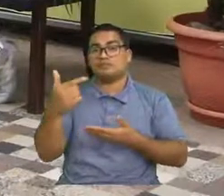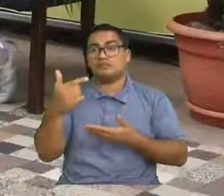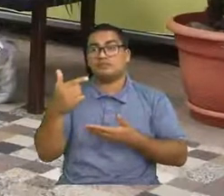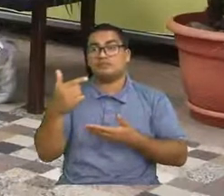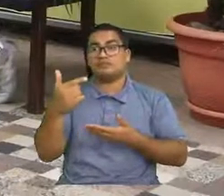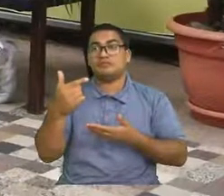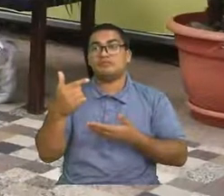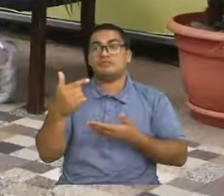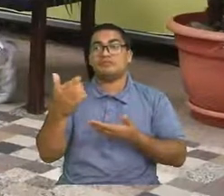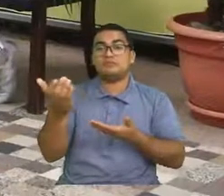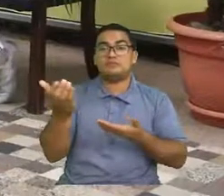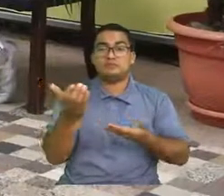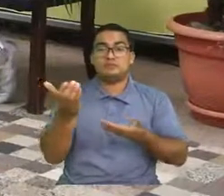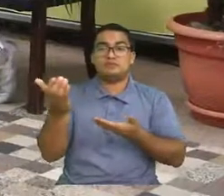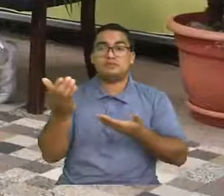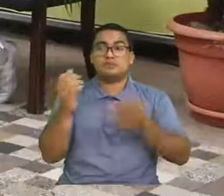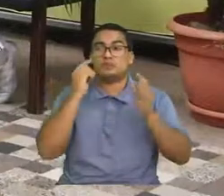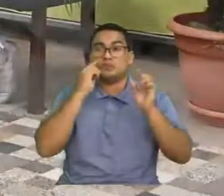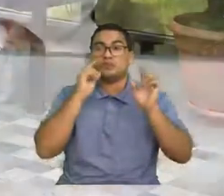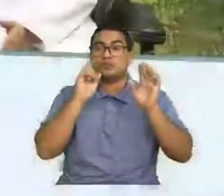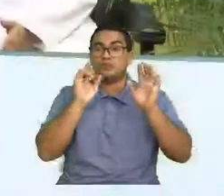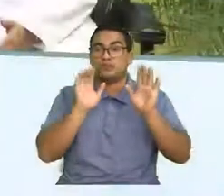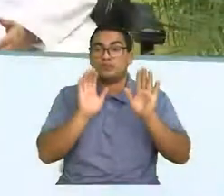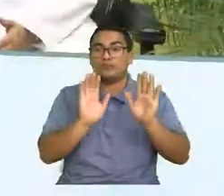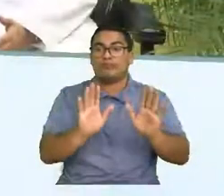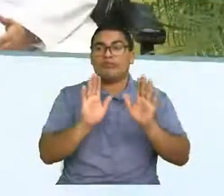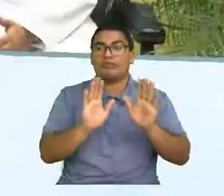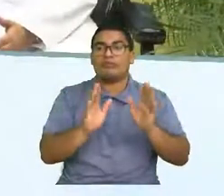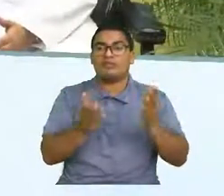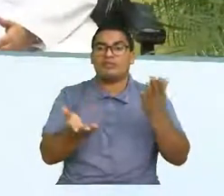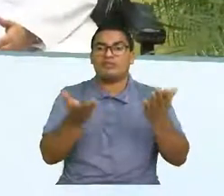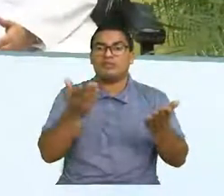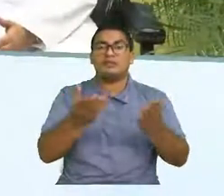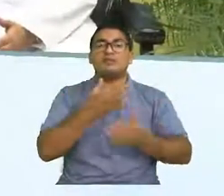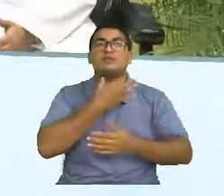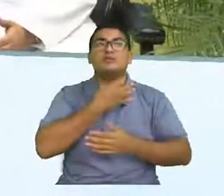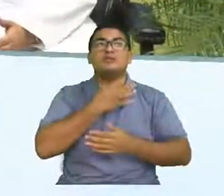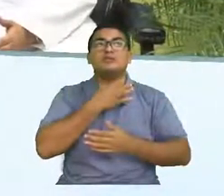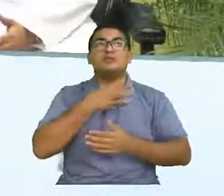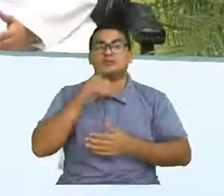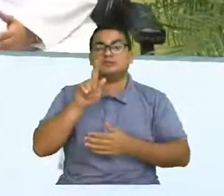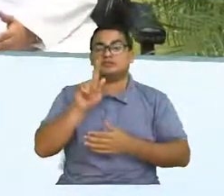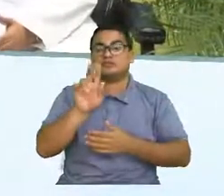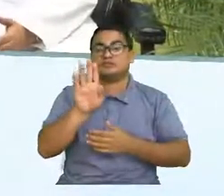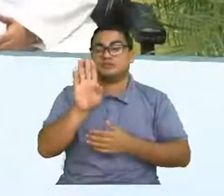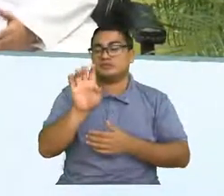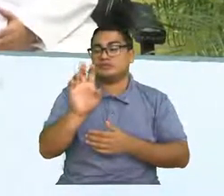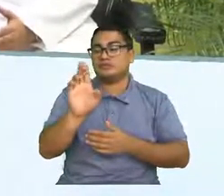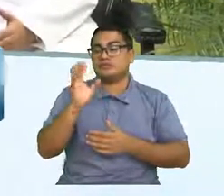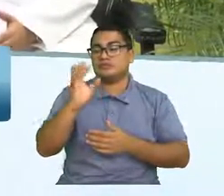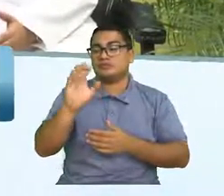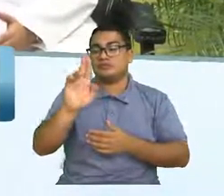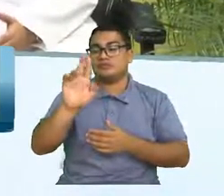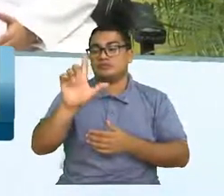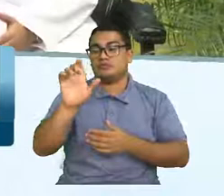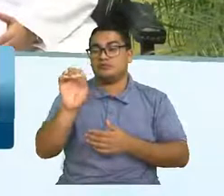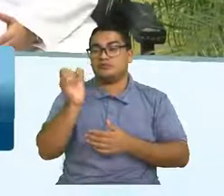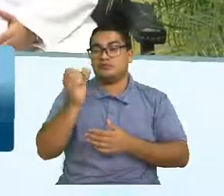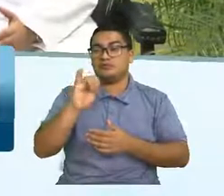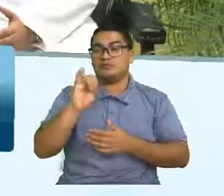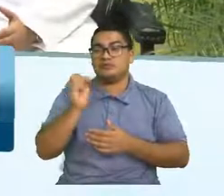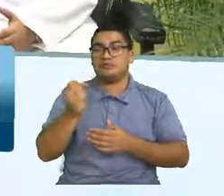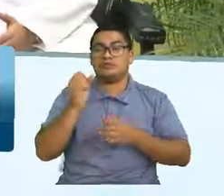vacuna lo que le previene es de casos de tuberculosis. Ya, entonces desde ahí empezamos